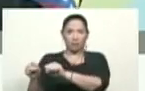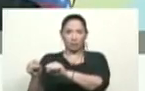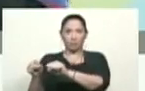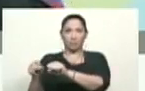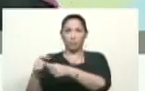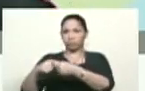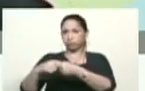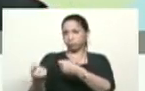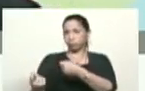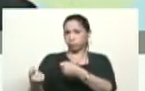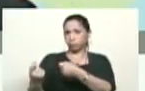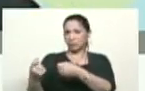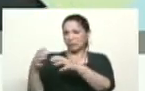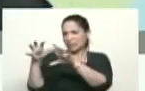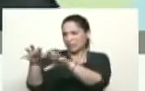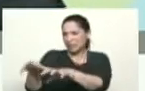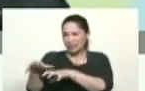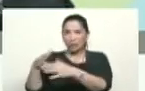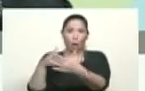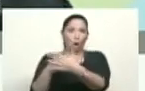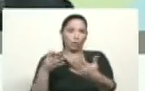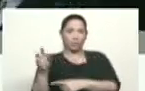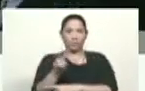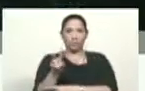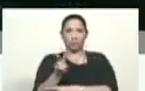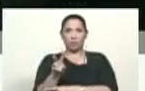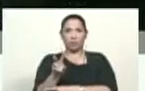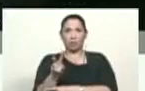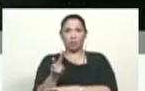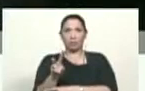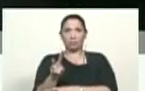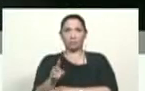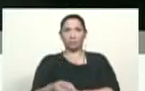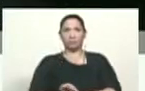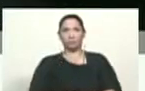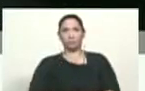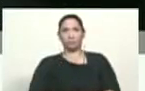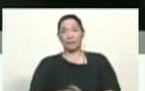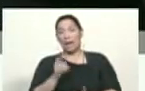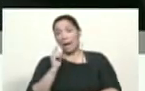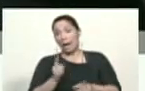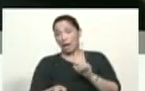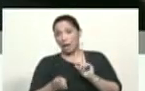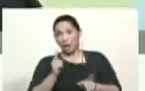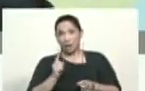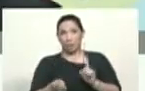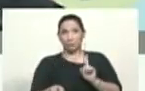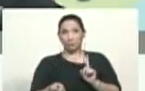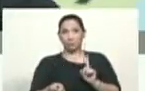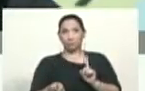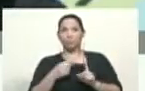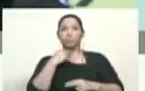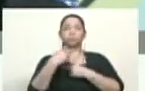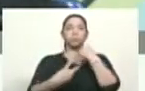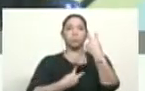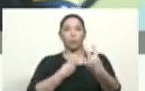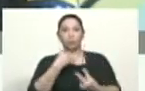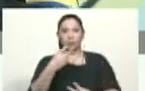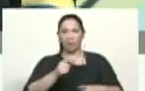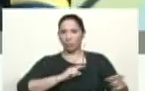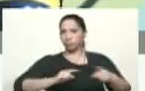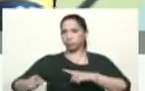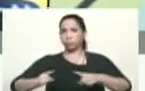sacado las garras como las ha sacado contra Venezuela. Porque incluso algunos voceros y dirigentes de